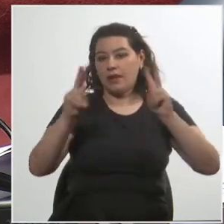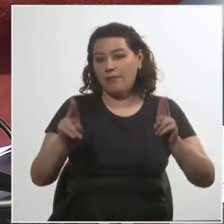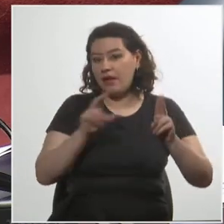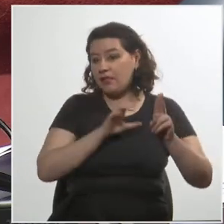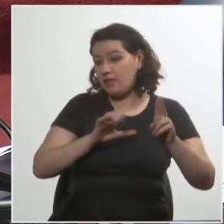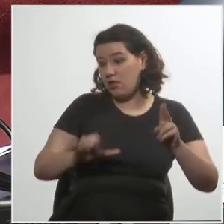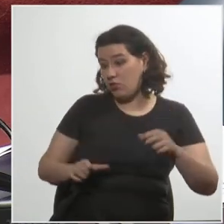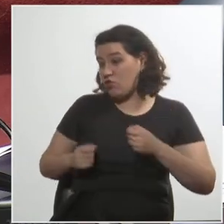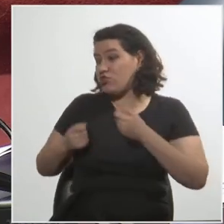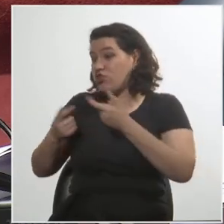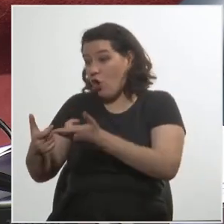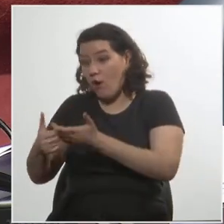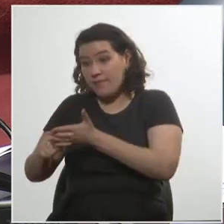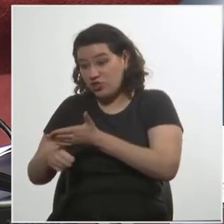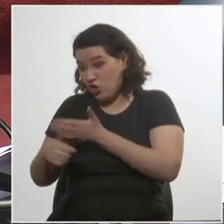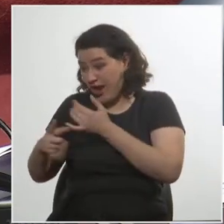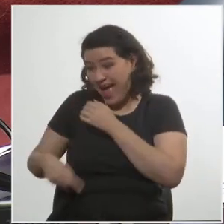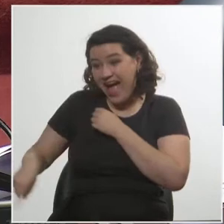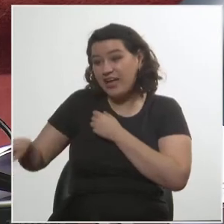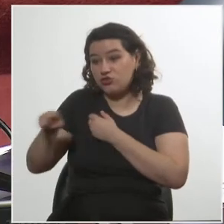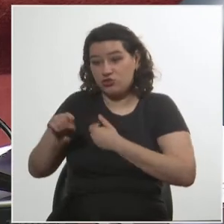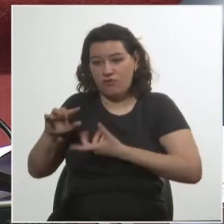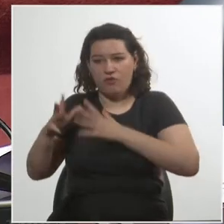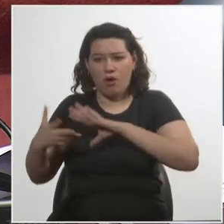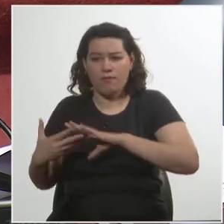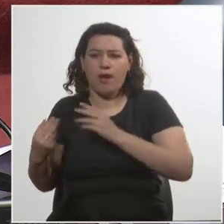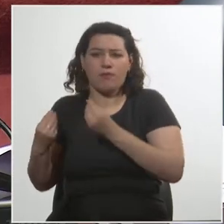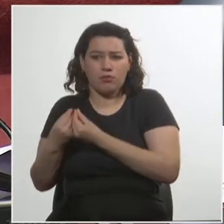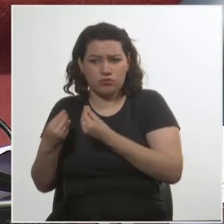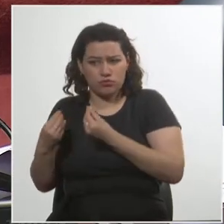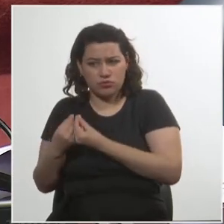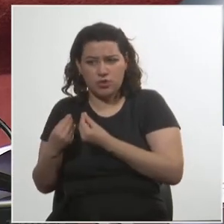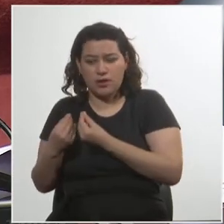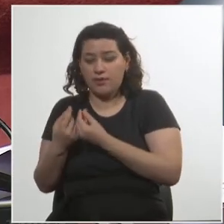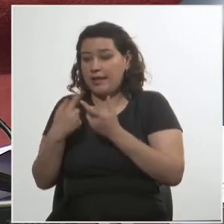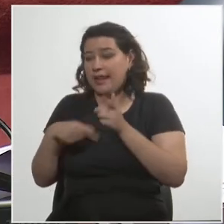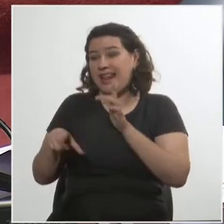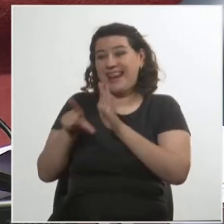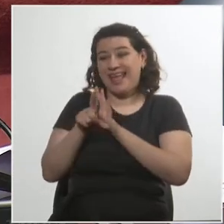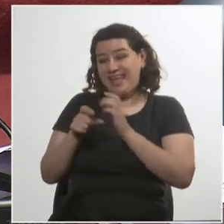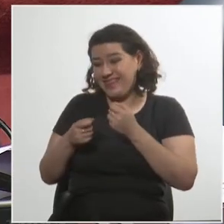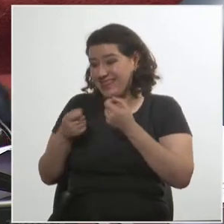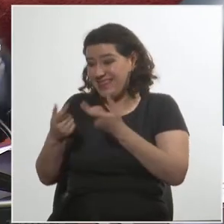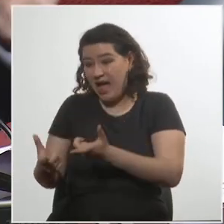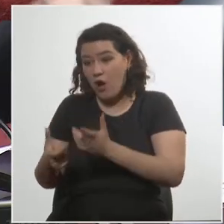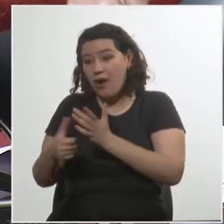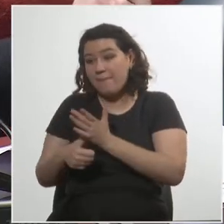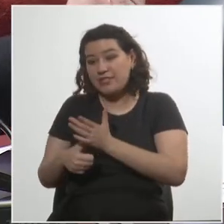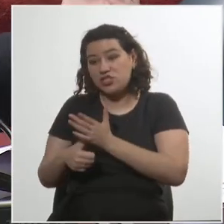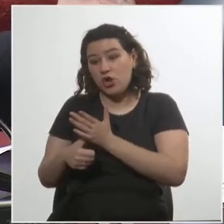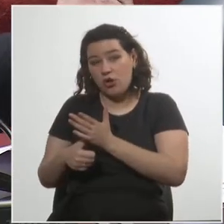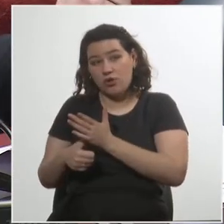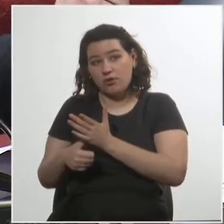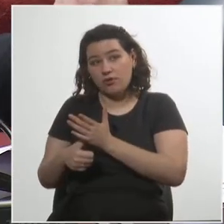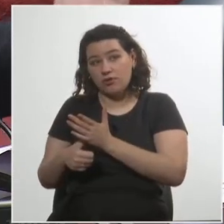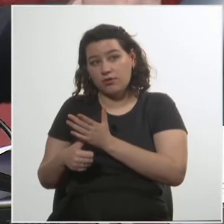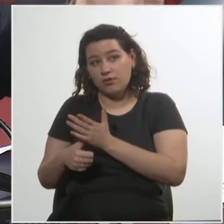los reparó de varias formas entre ellas con esta ley otorgándoles una pensión reparatoria